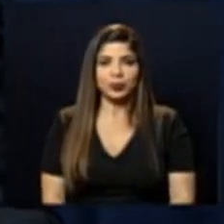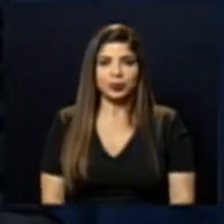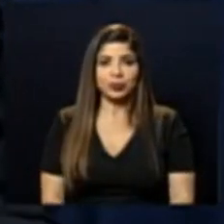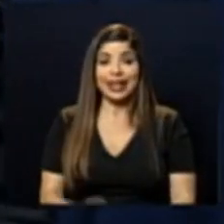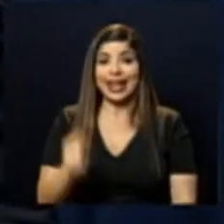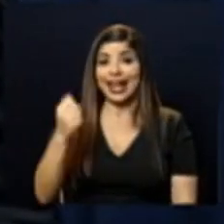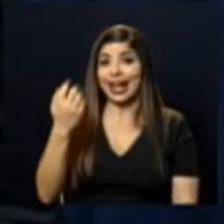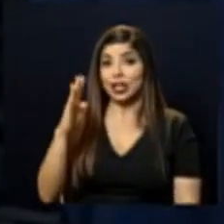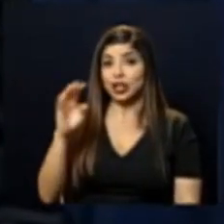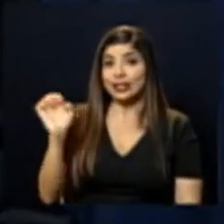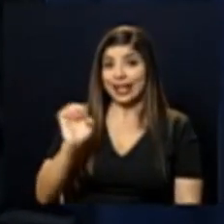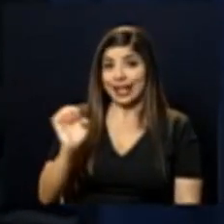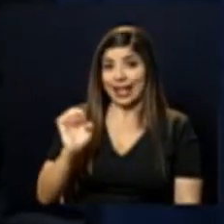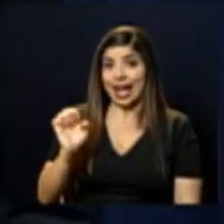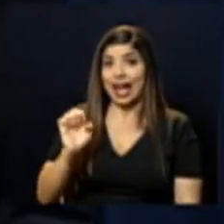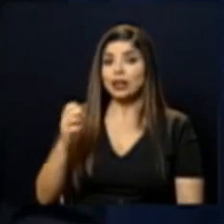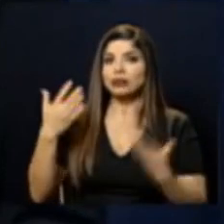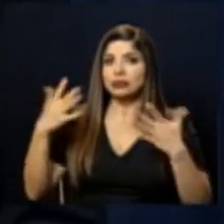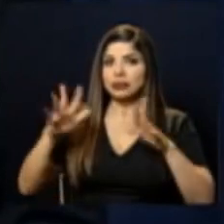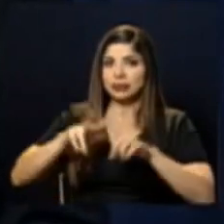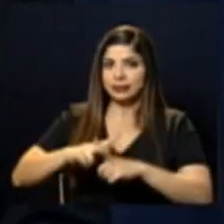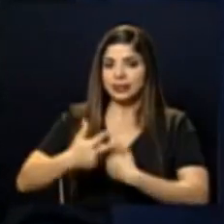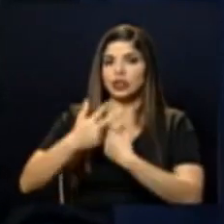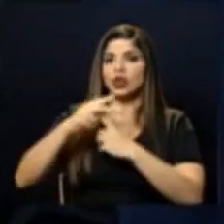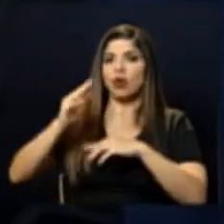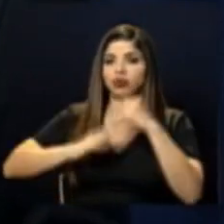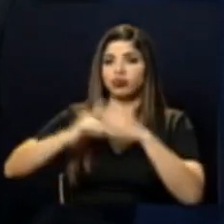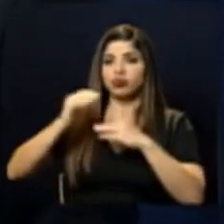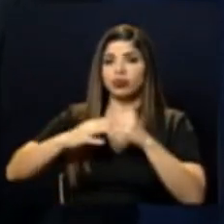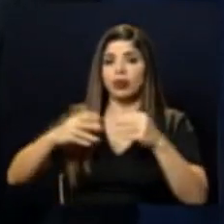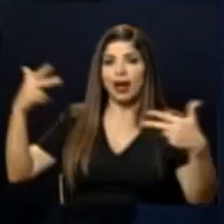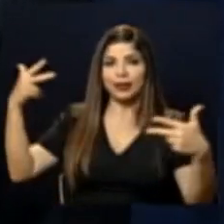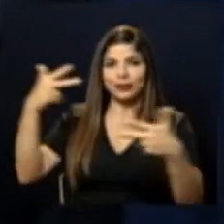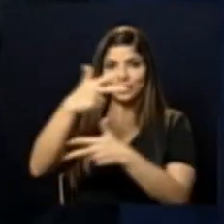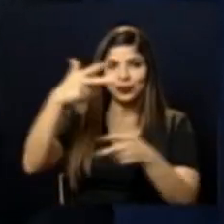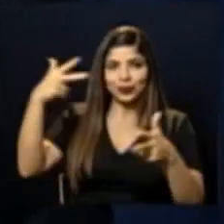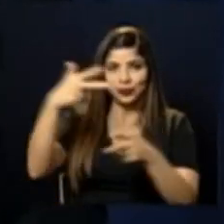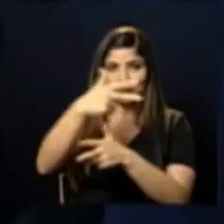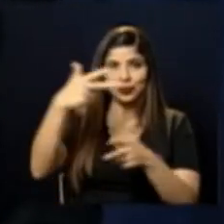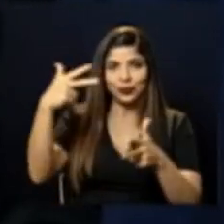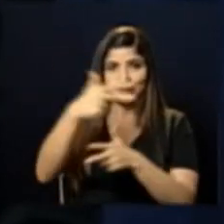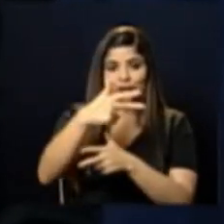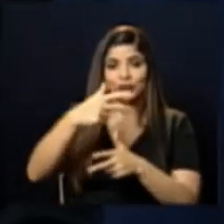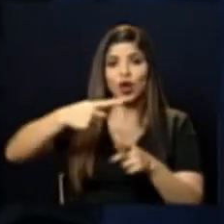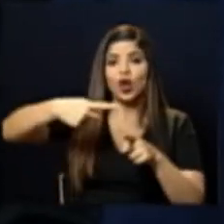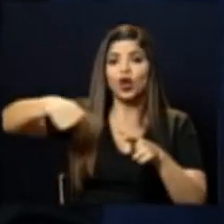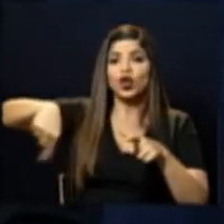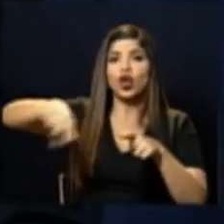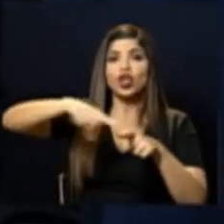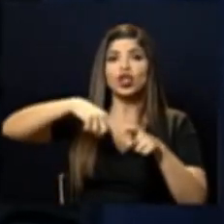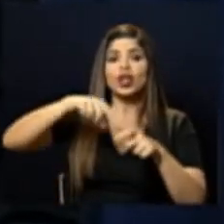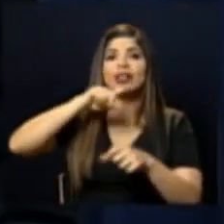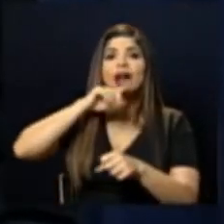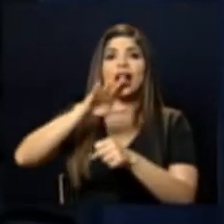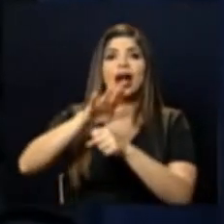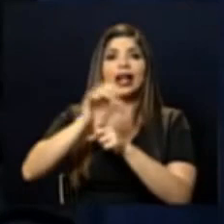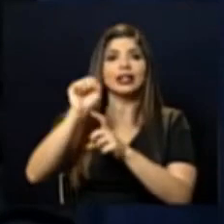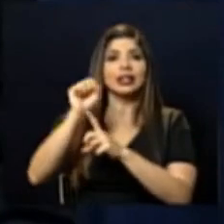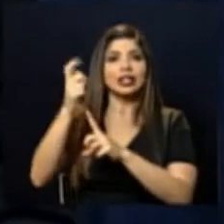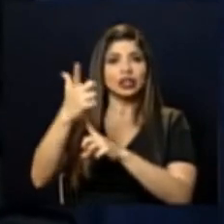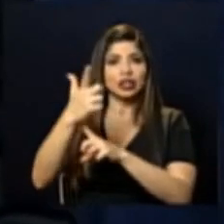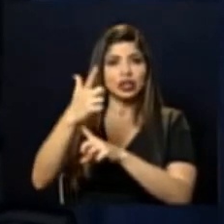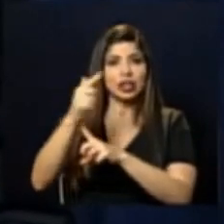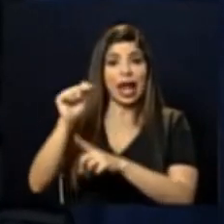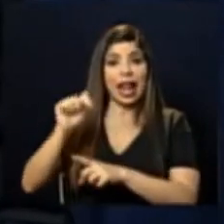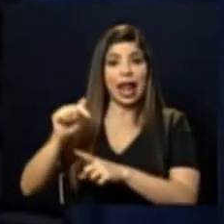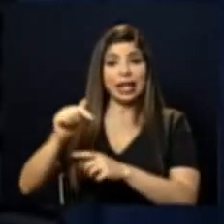El 14 de enero inició la obra del paso a desnivel en la rotonda de las garantías sociales, que